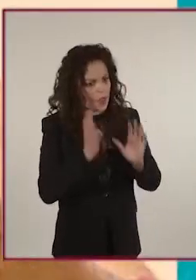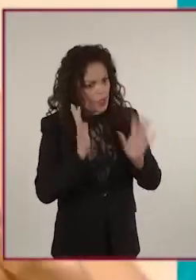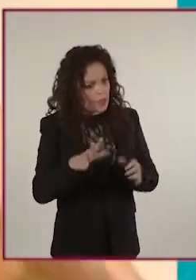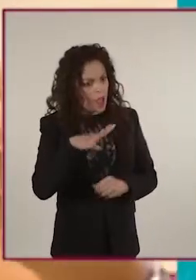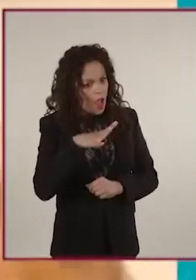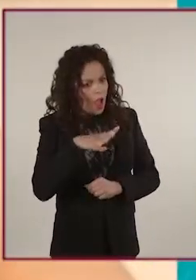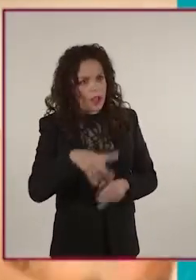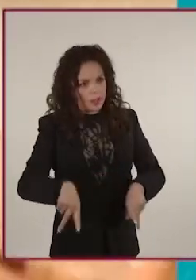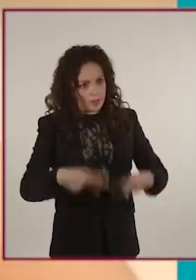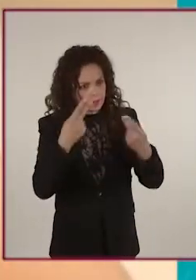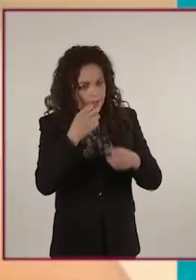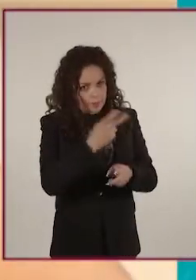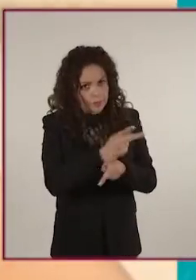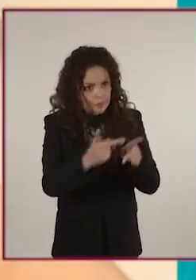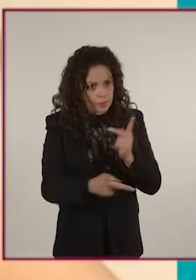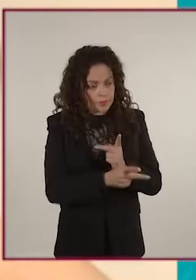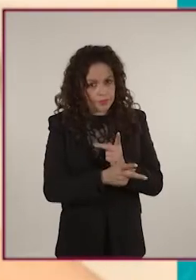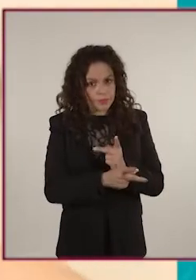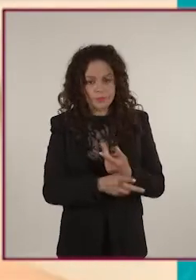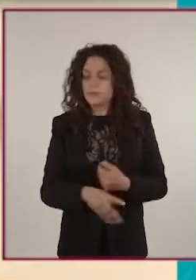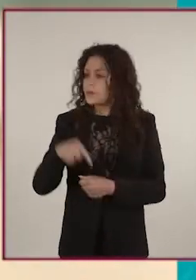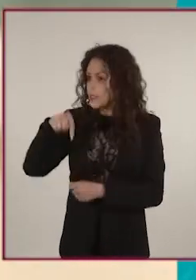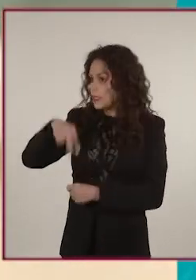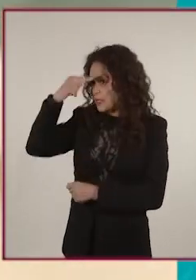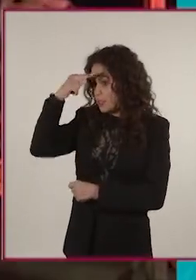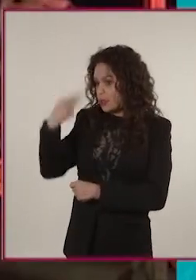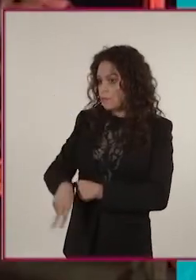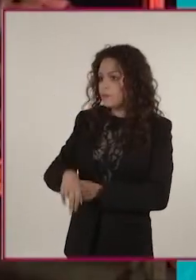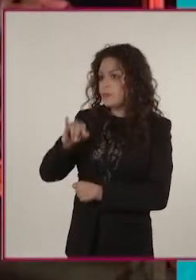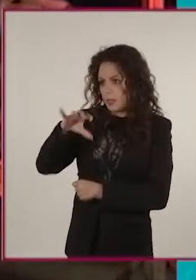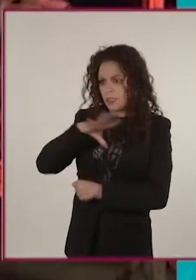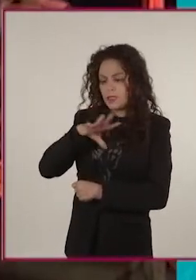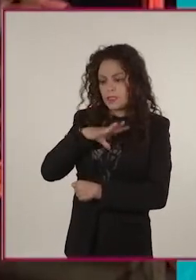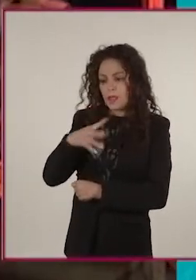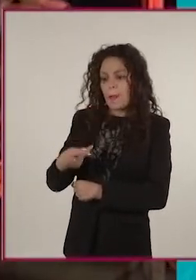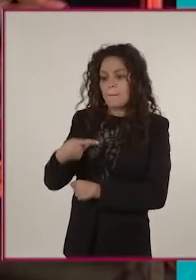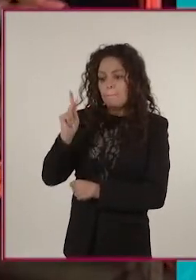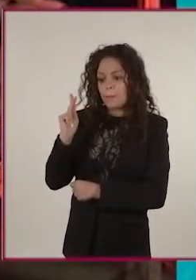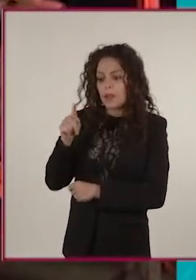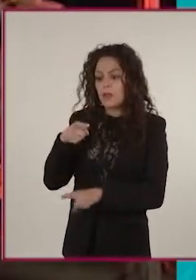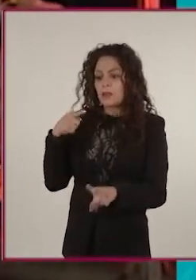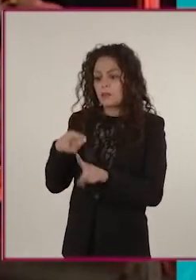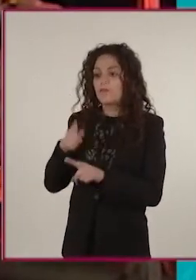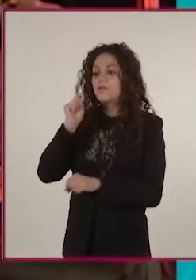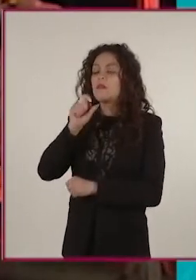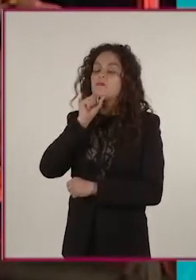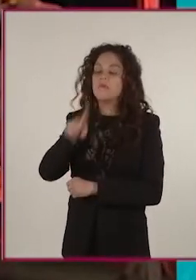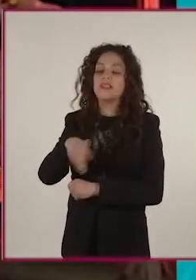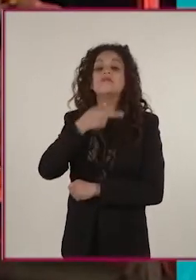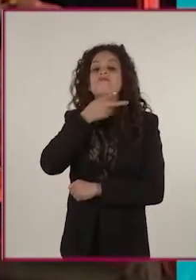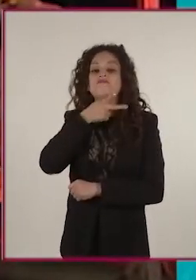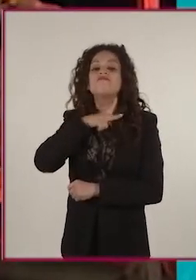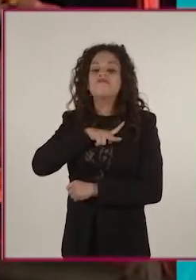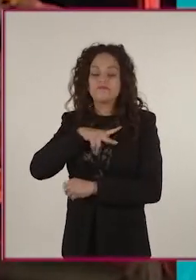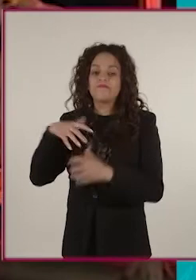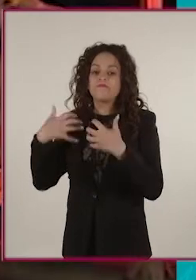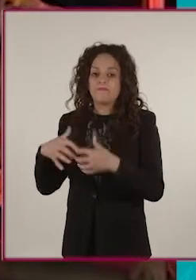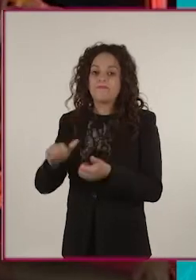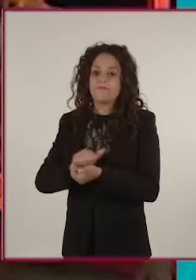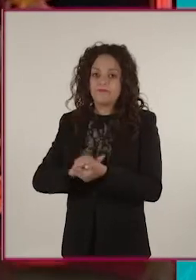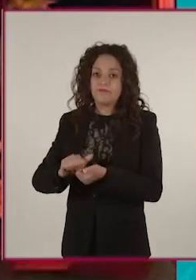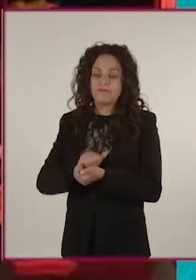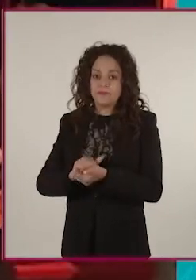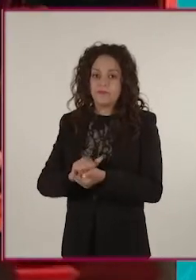productos que son... En México hay productos biodegradables, pero son también derivados de la petroquímica. Son